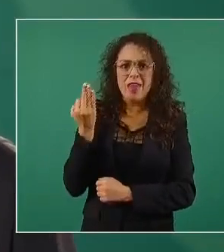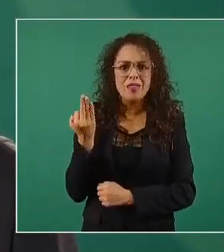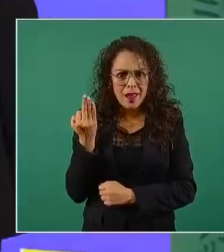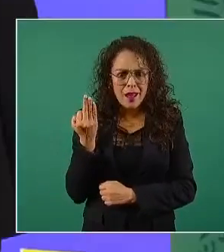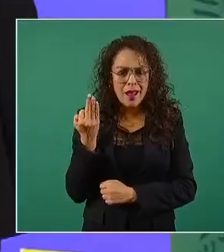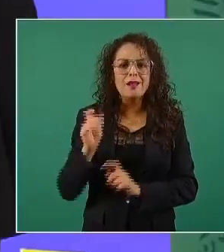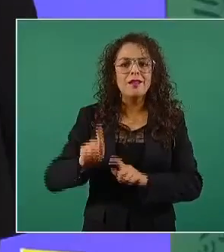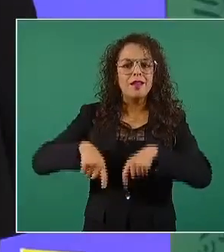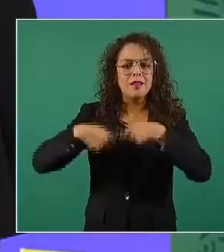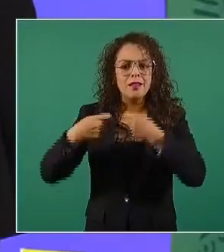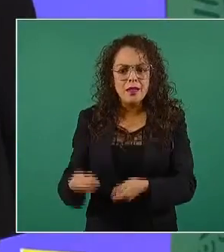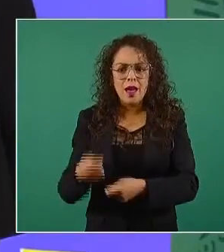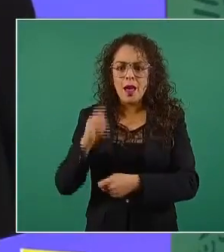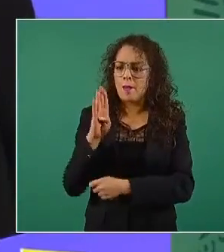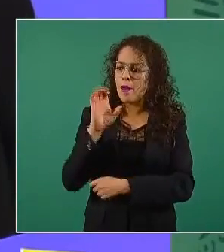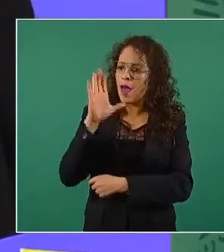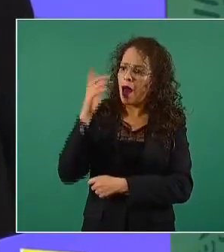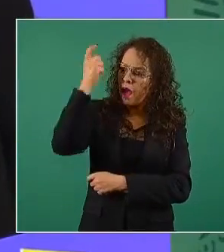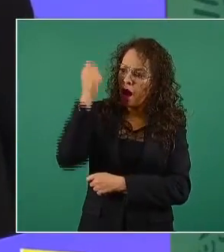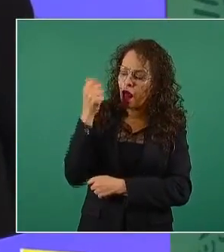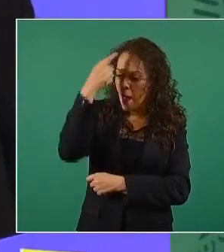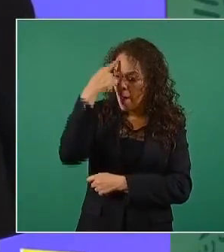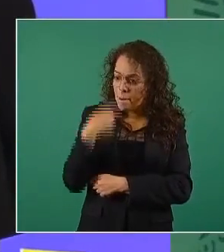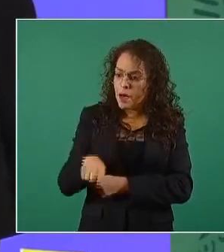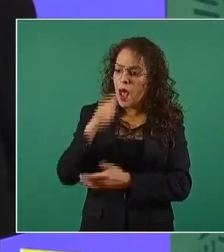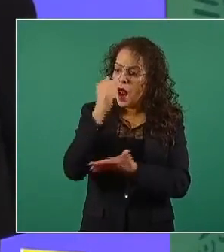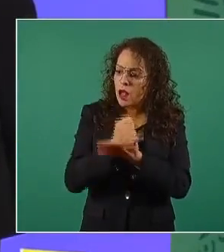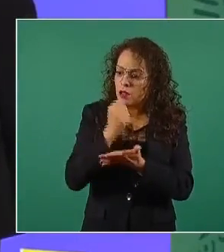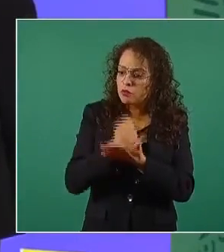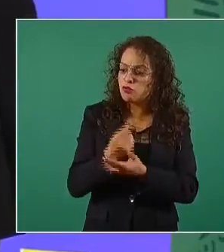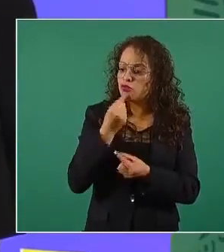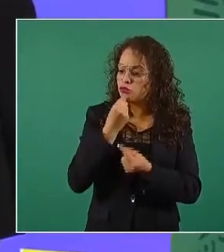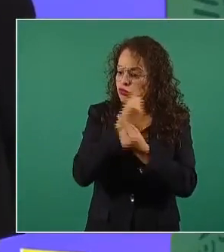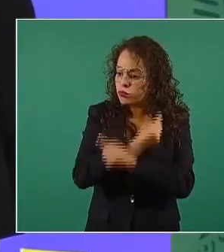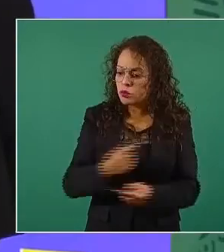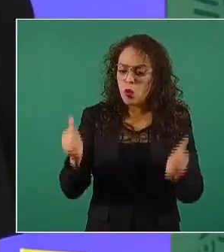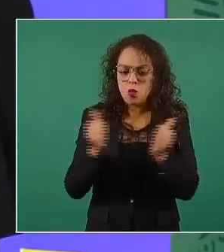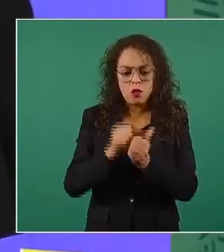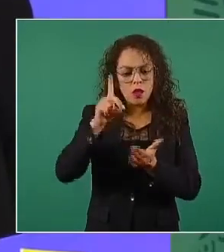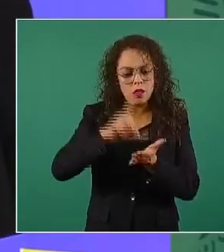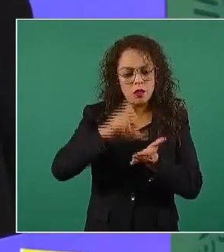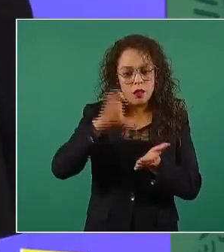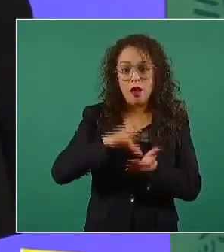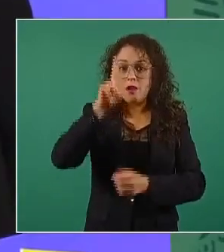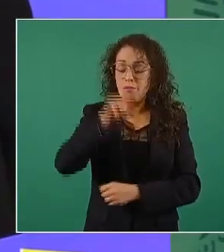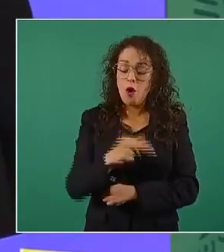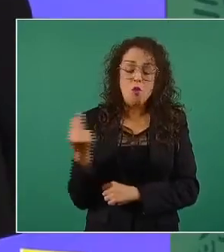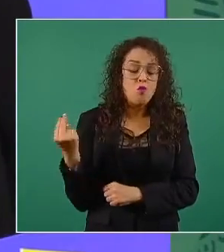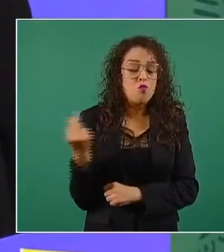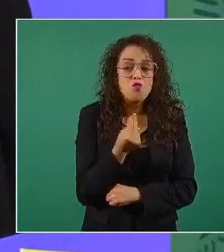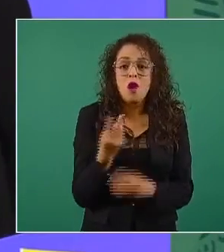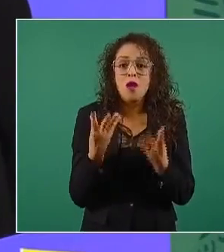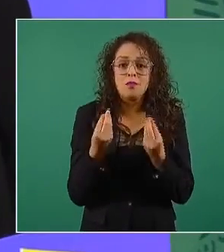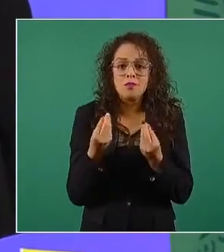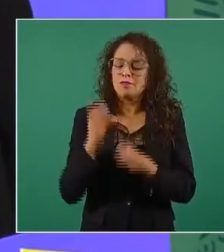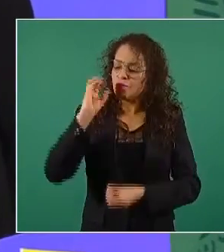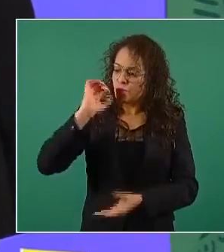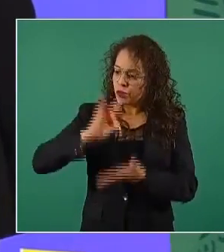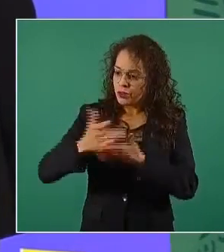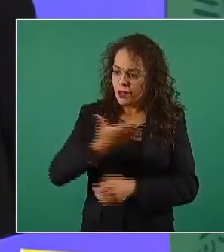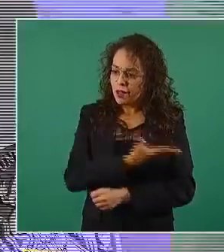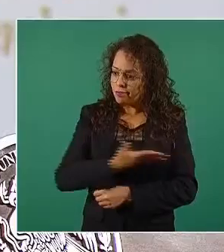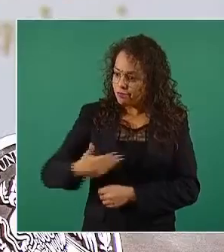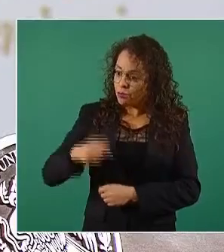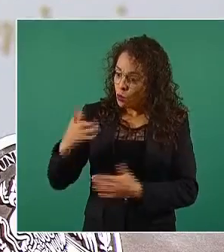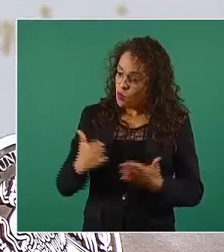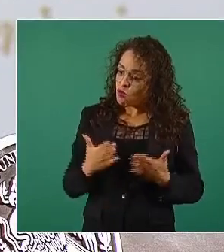la rehabilitación de los niños con discapacidad que más lo necesitan. Gracias, señor presidente, por la confianza puesta en esta